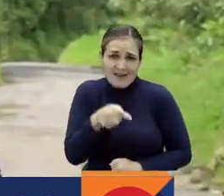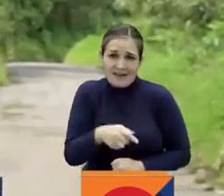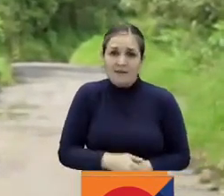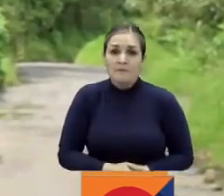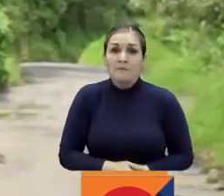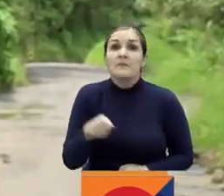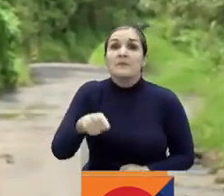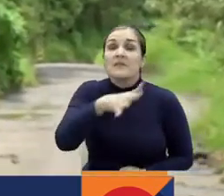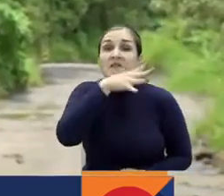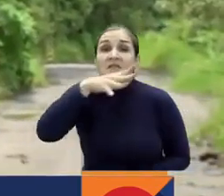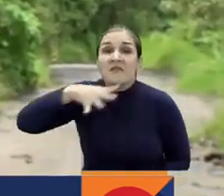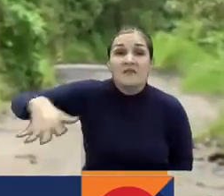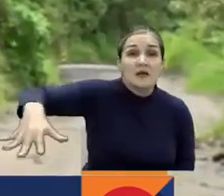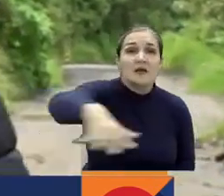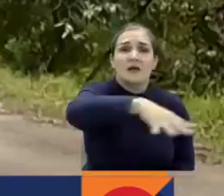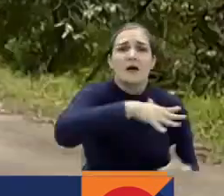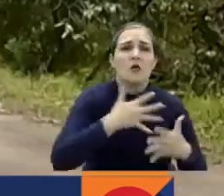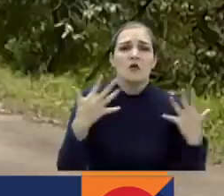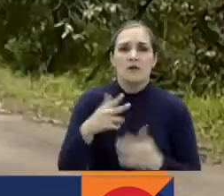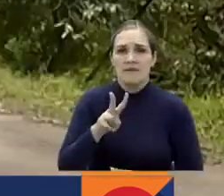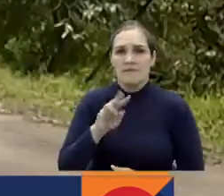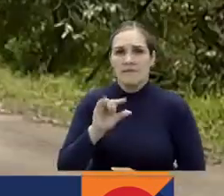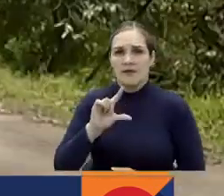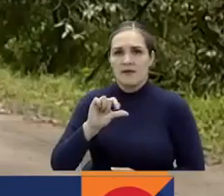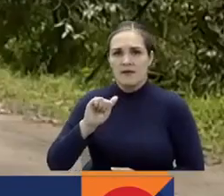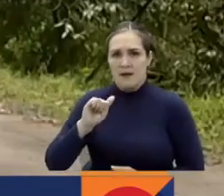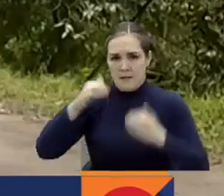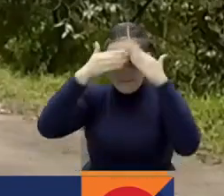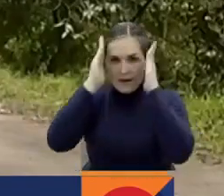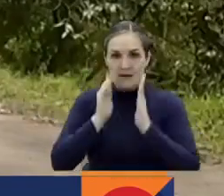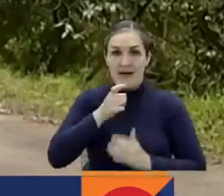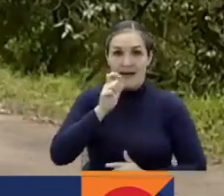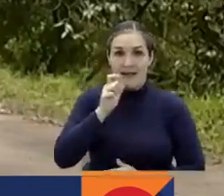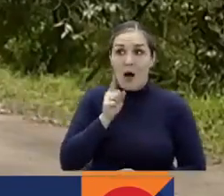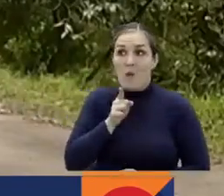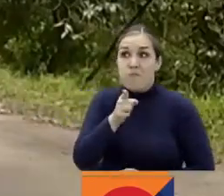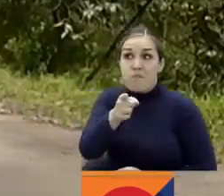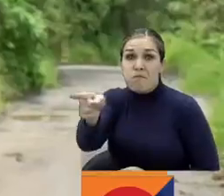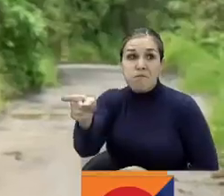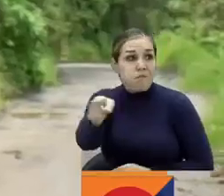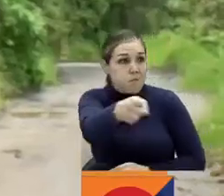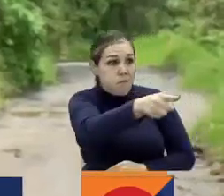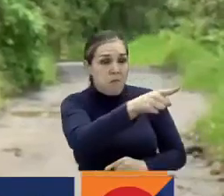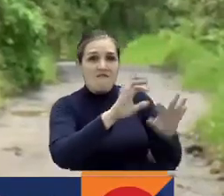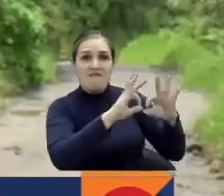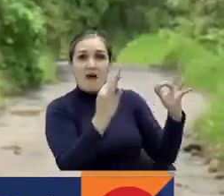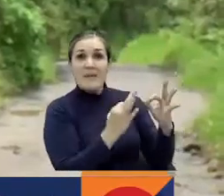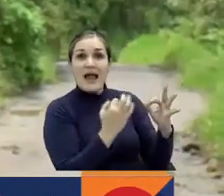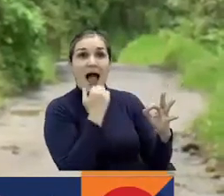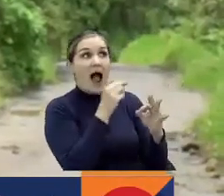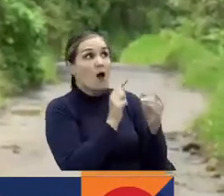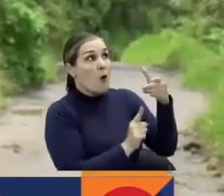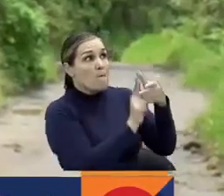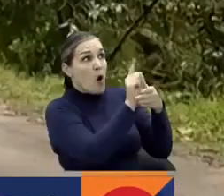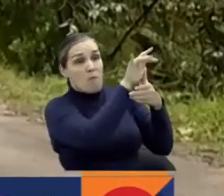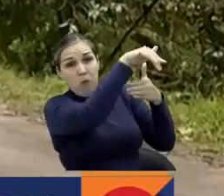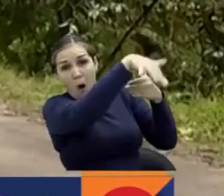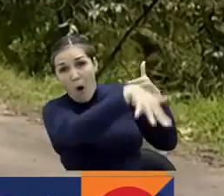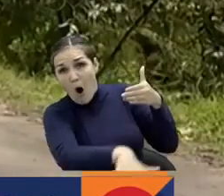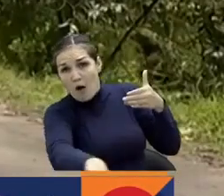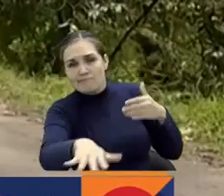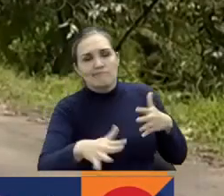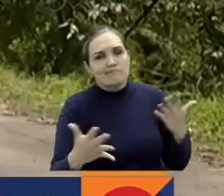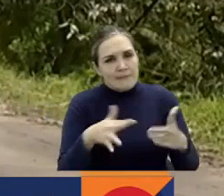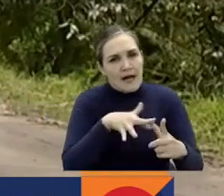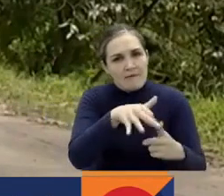zona rural de Villa María, Caldas, están un grupo de familias que están expuestas ante una posible erupción del volcán Nevado del Ruiz. El